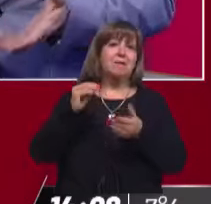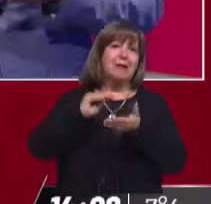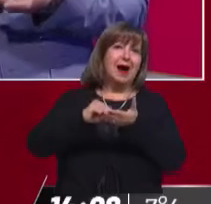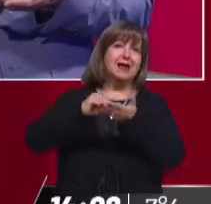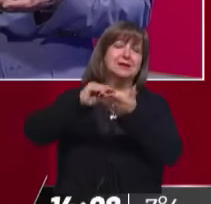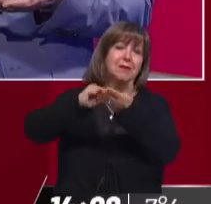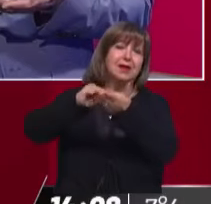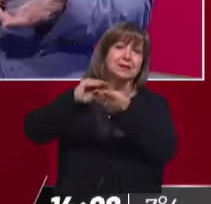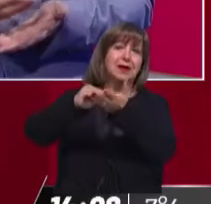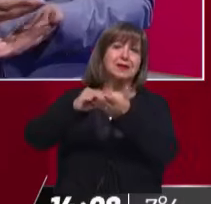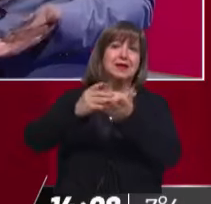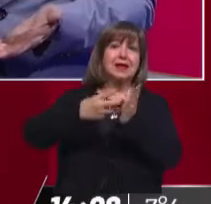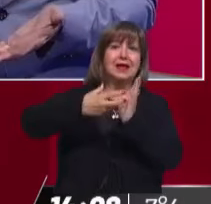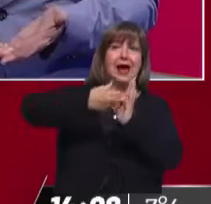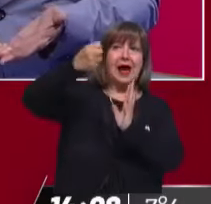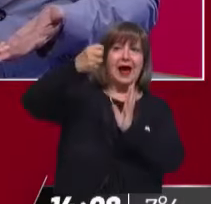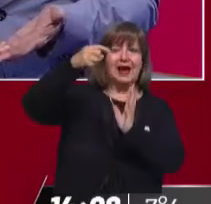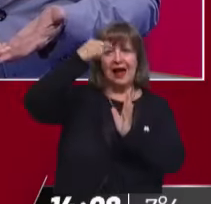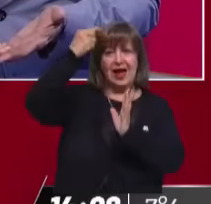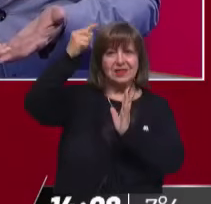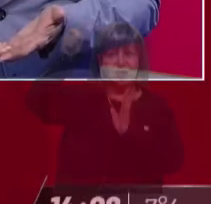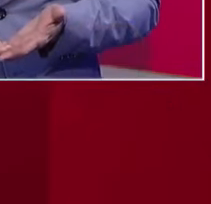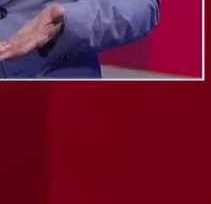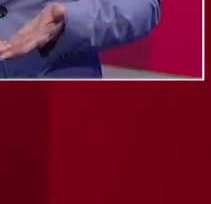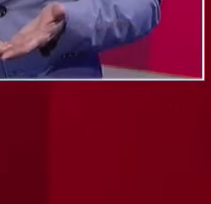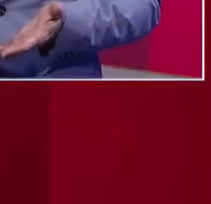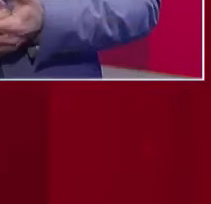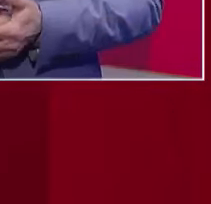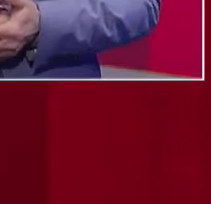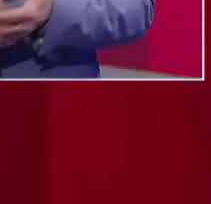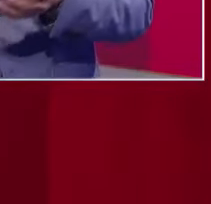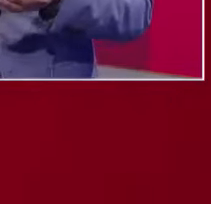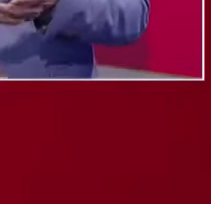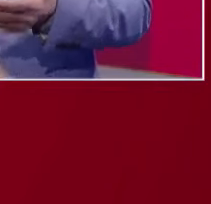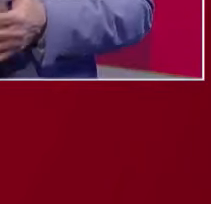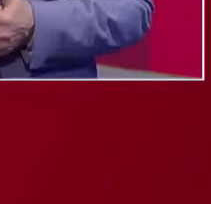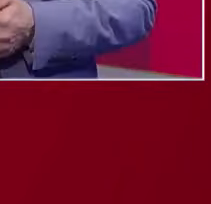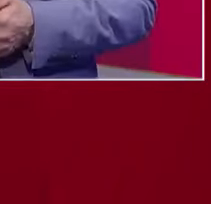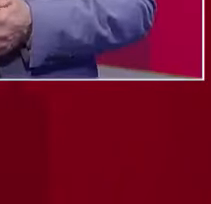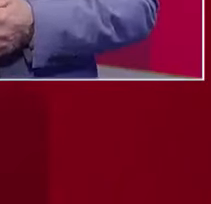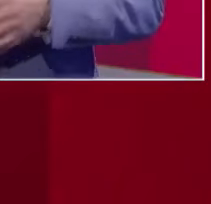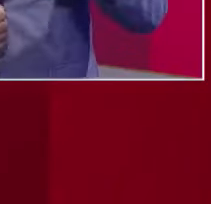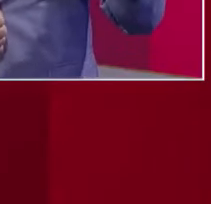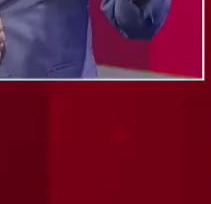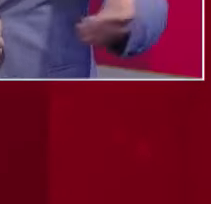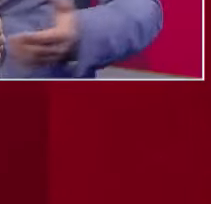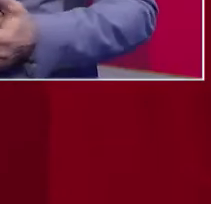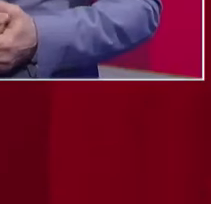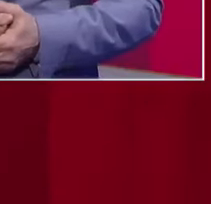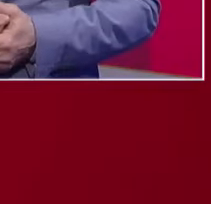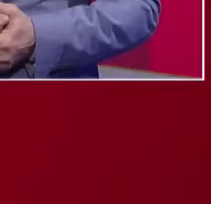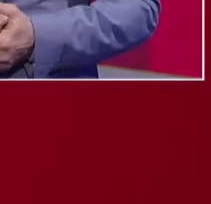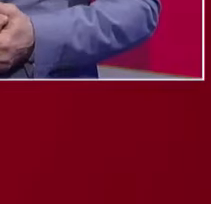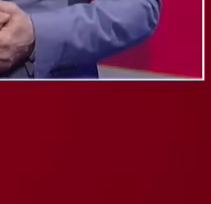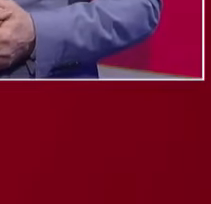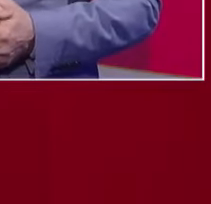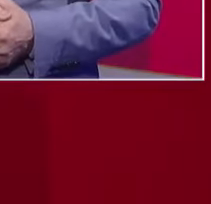que se los queda a la nación y no los coparticipa. Entonces allí tenés, por ejemplo, el impuesto al cheque, claro, derechos de